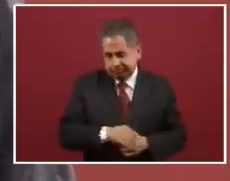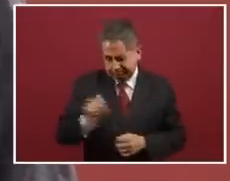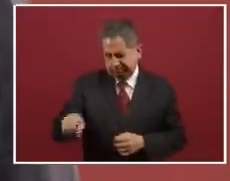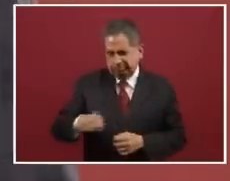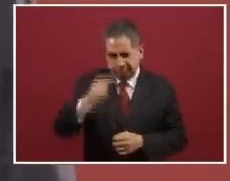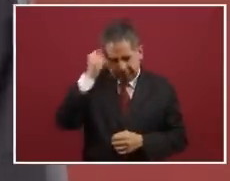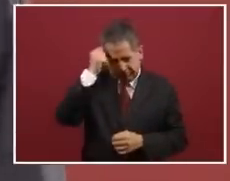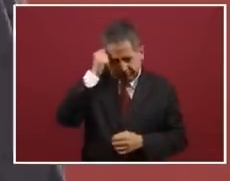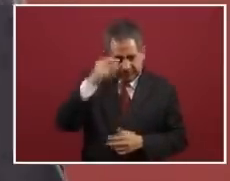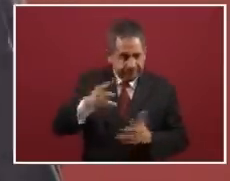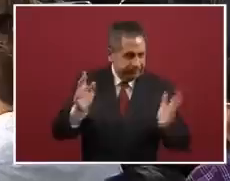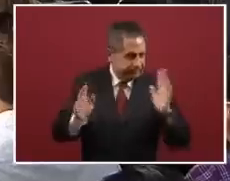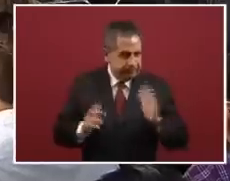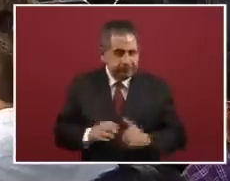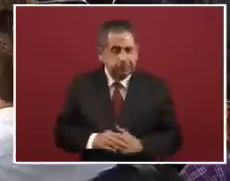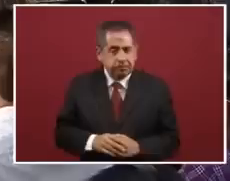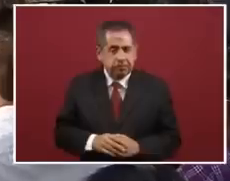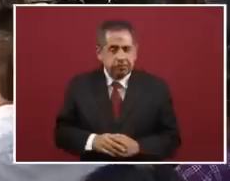como